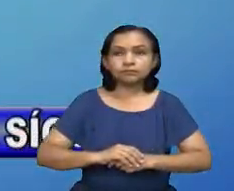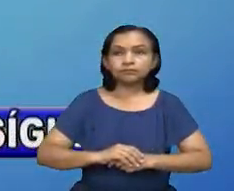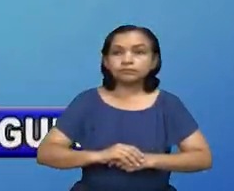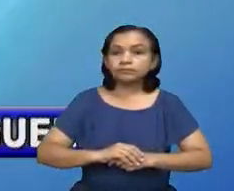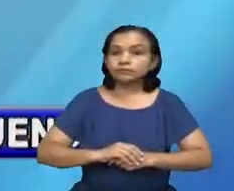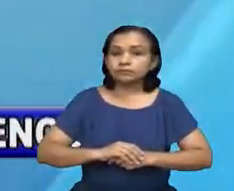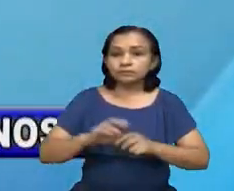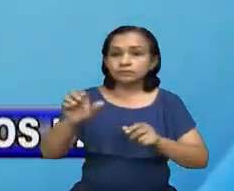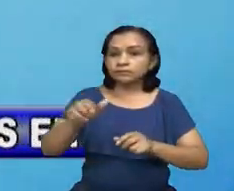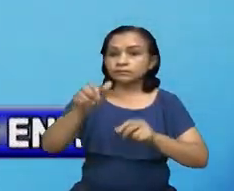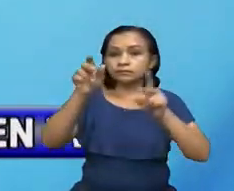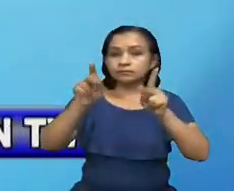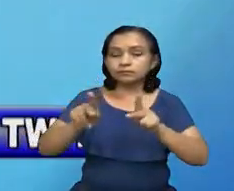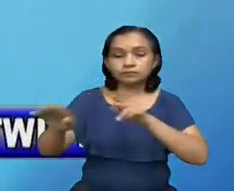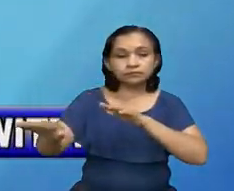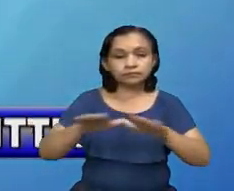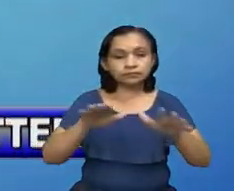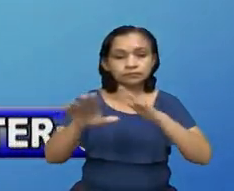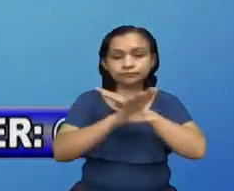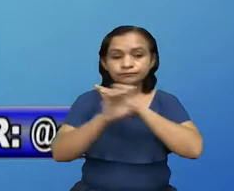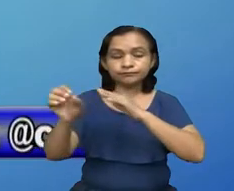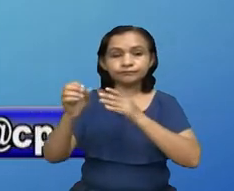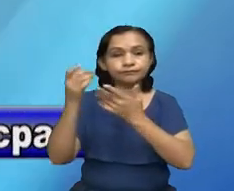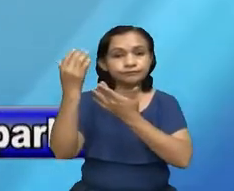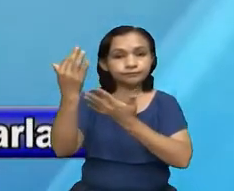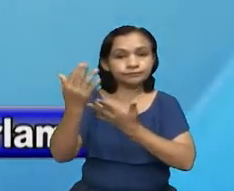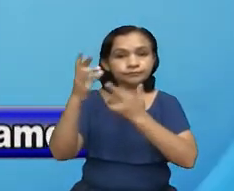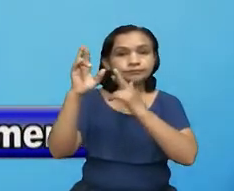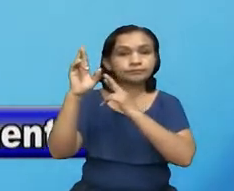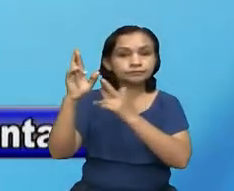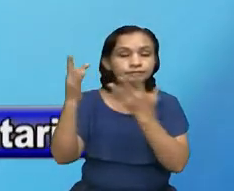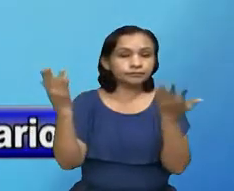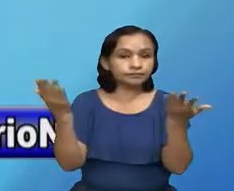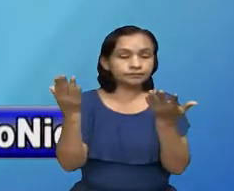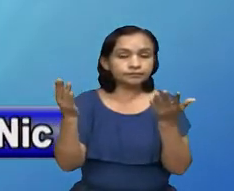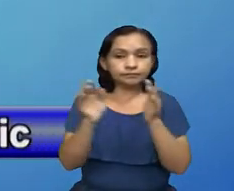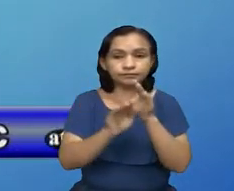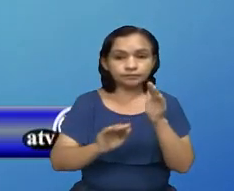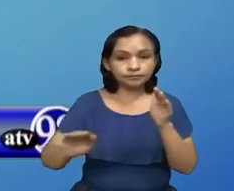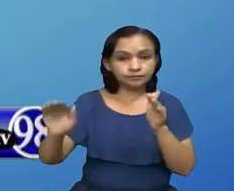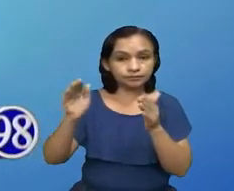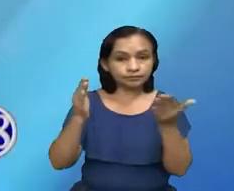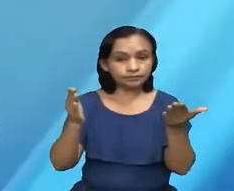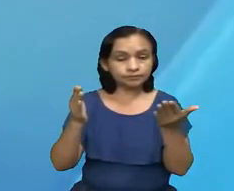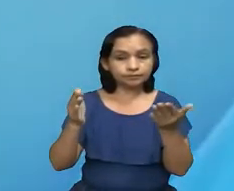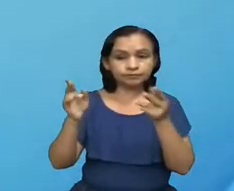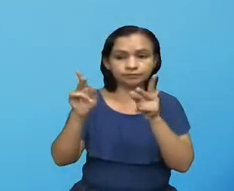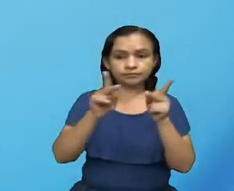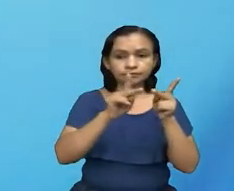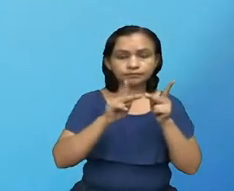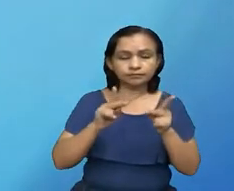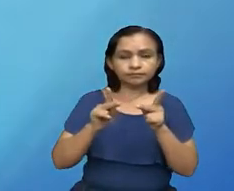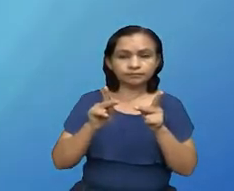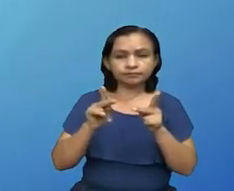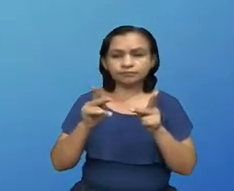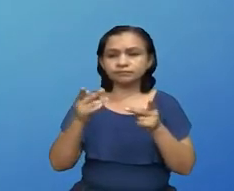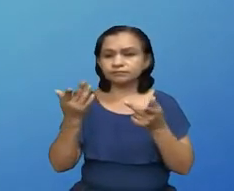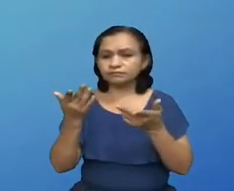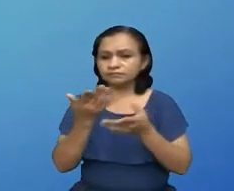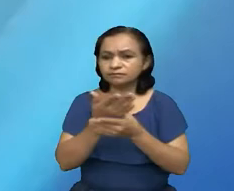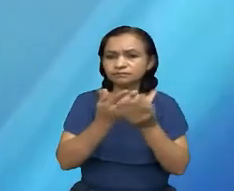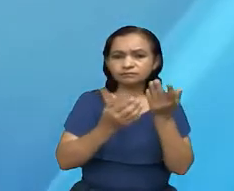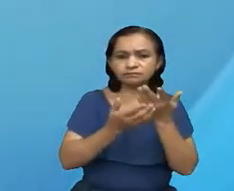Nadie puede arrebatarnos la esperanza, y mucho menos quienes con manos y